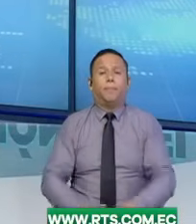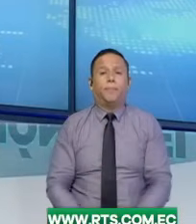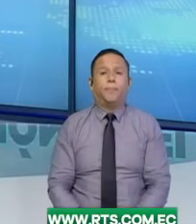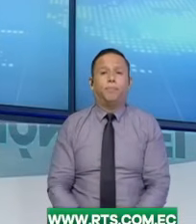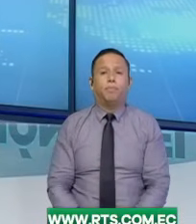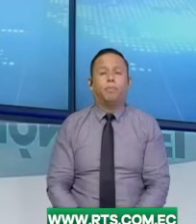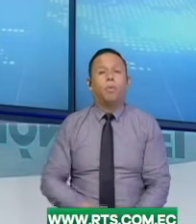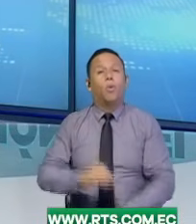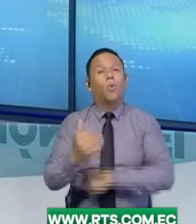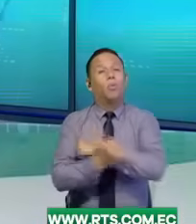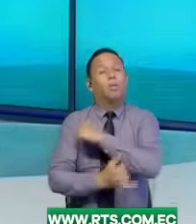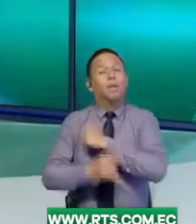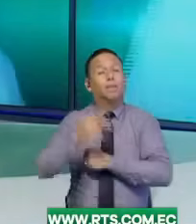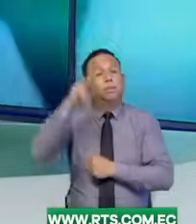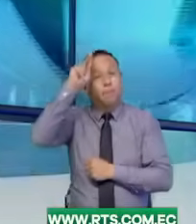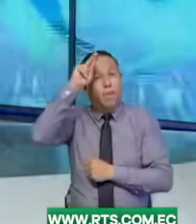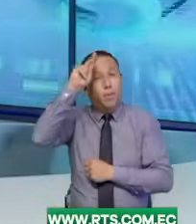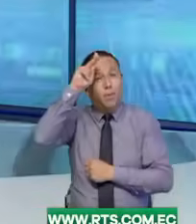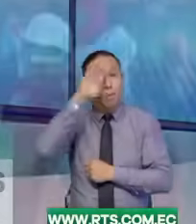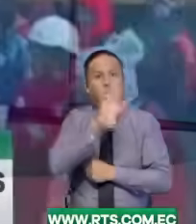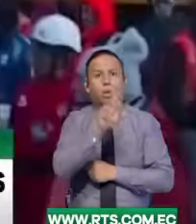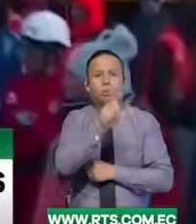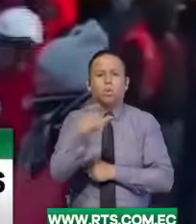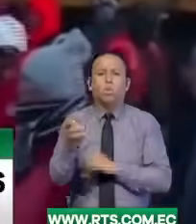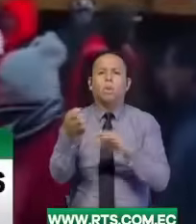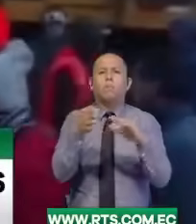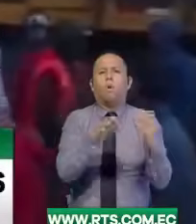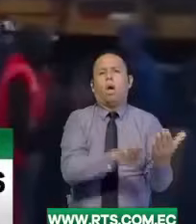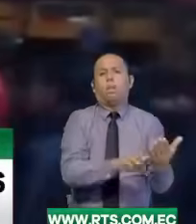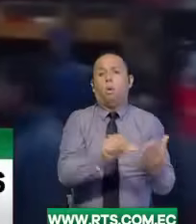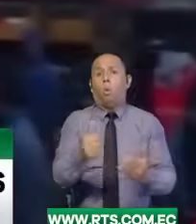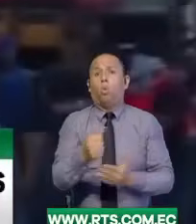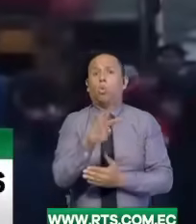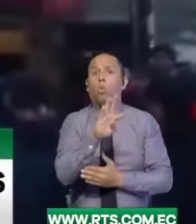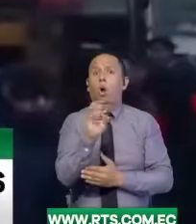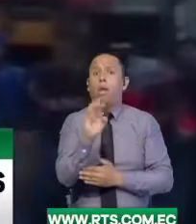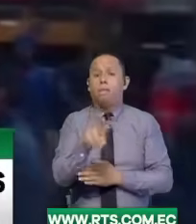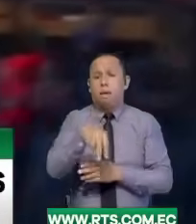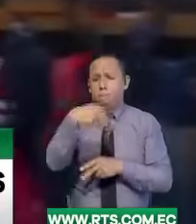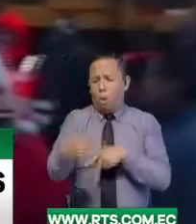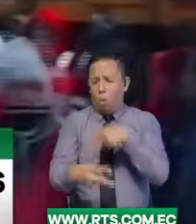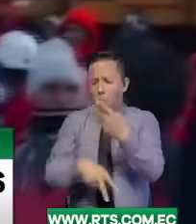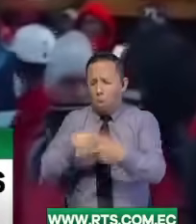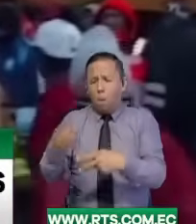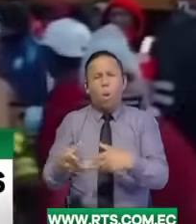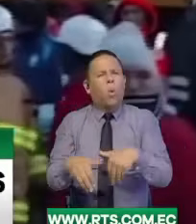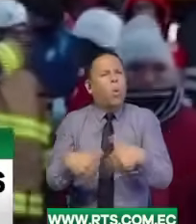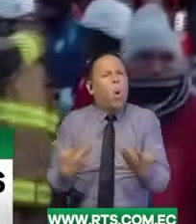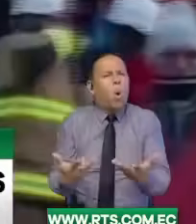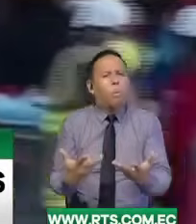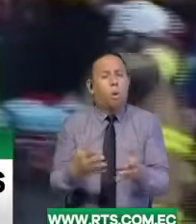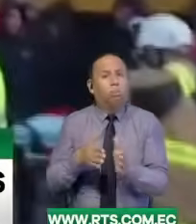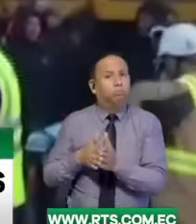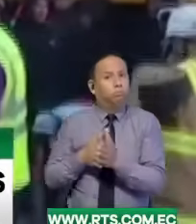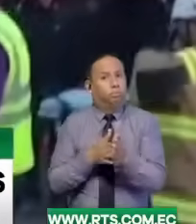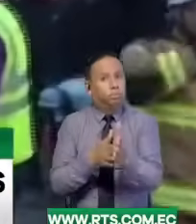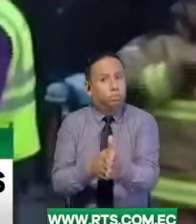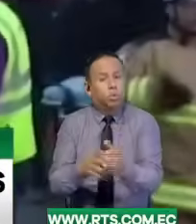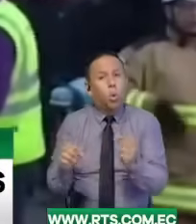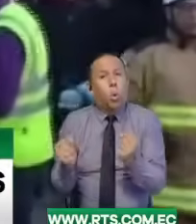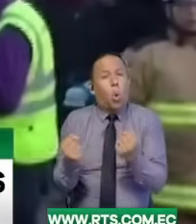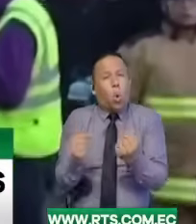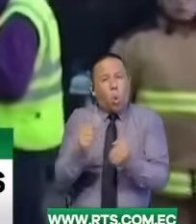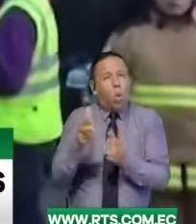Y en Perú, al menos 4 personas murieron y 40 resultaron heridas tras el choque de un tren y un autobús en